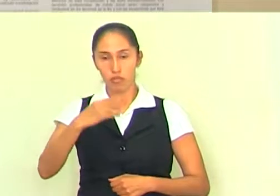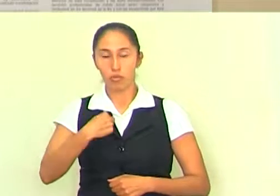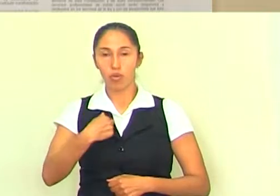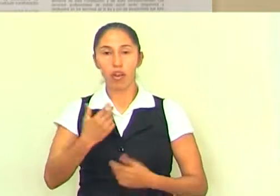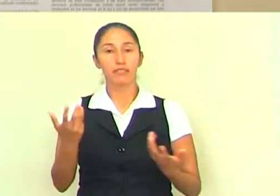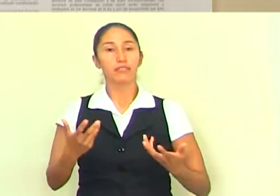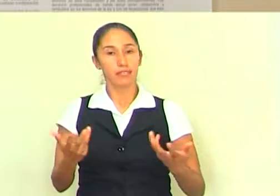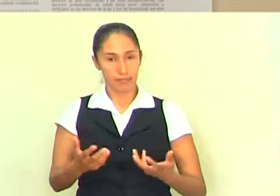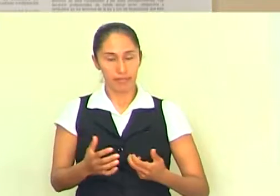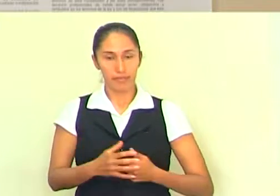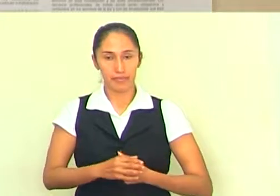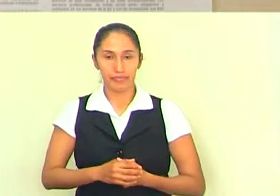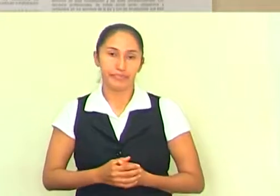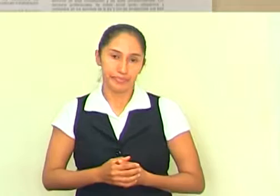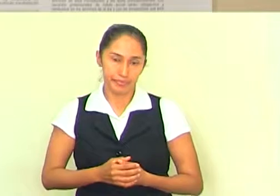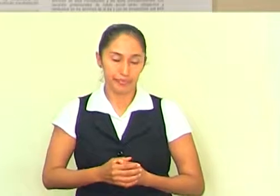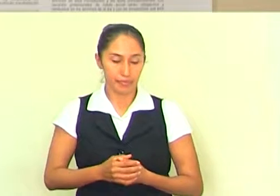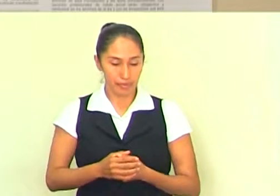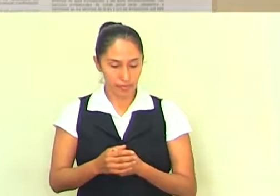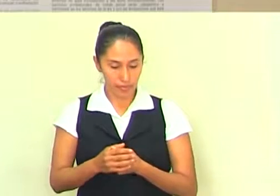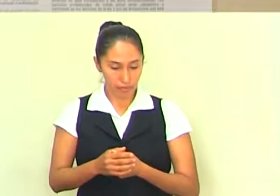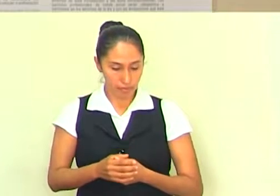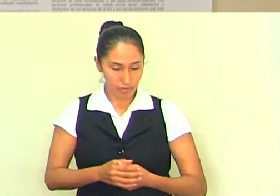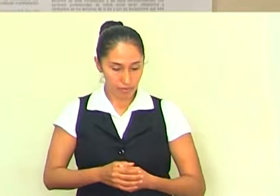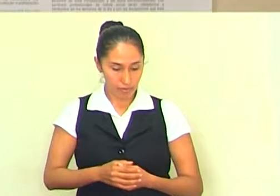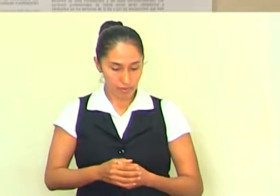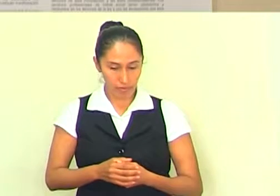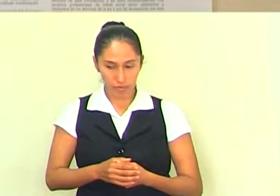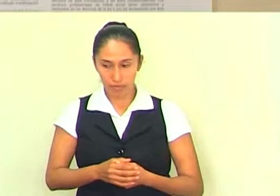se refiere a las personas